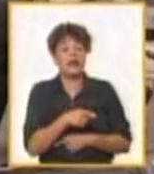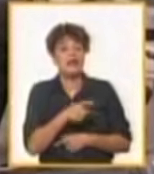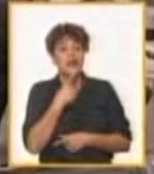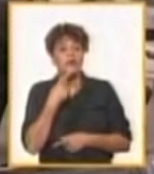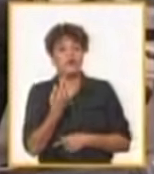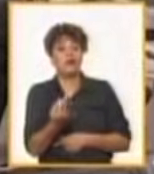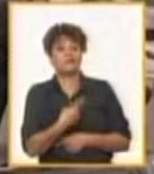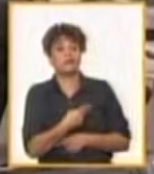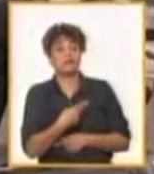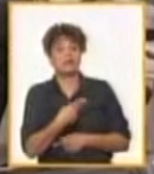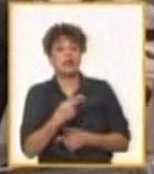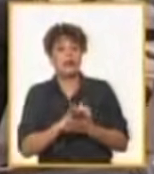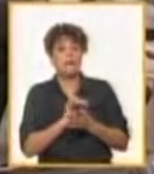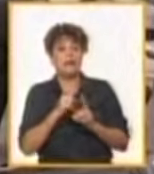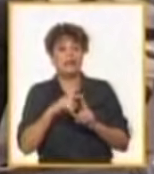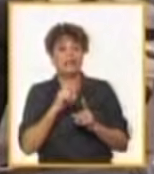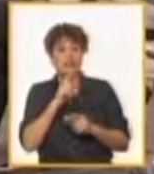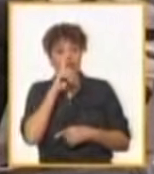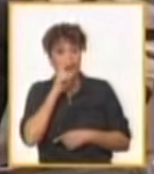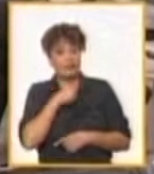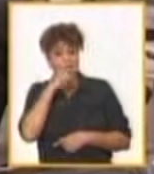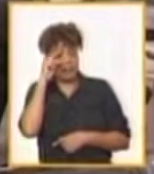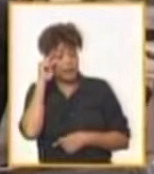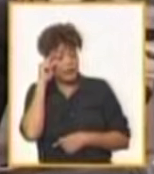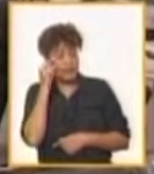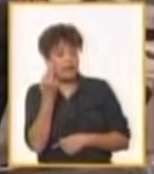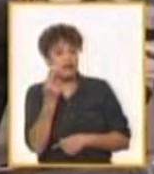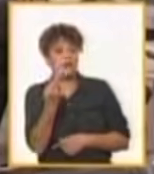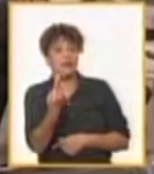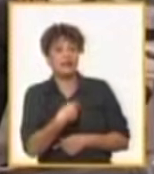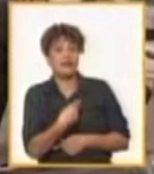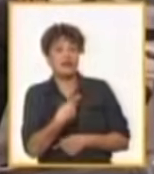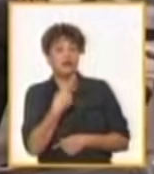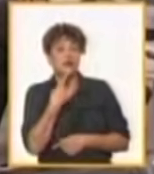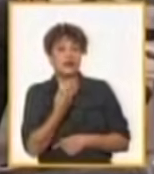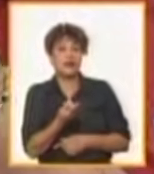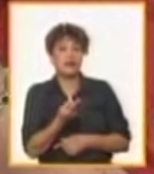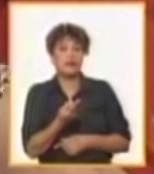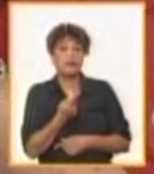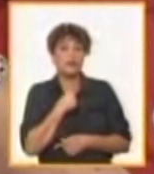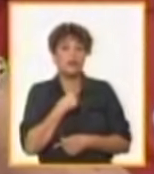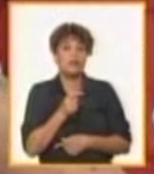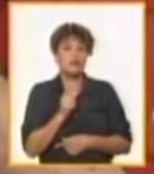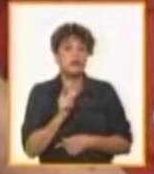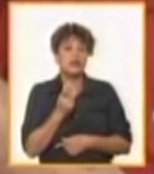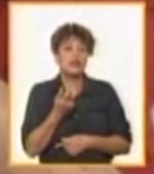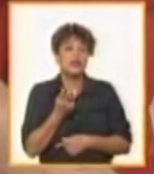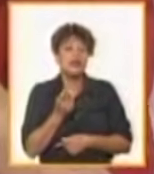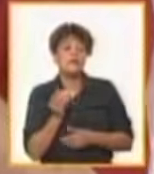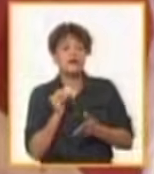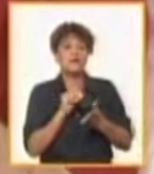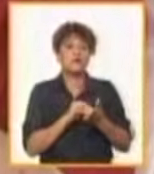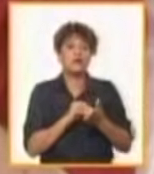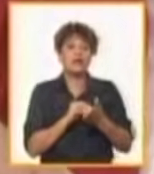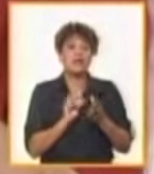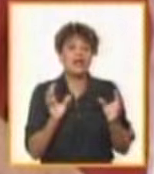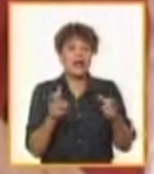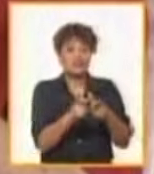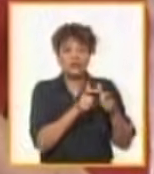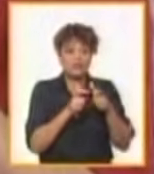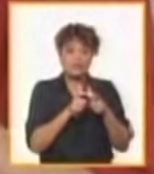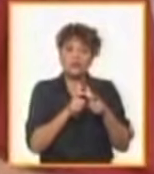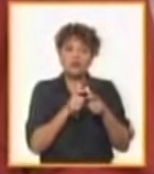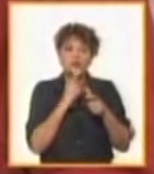a Martínez Pedro de hacer un logo, y Martínez Pedro puso, en vez de asociación, unión de escritores. Y ya quedó.